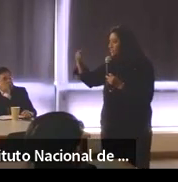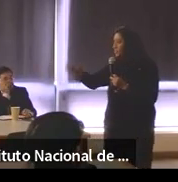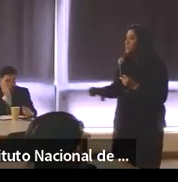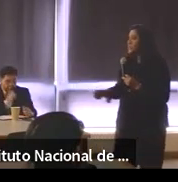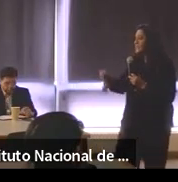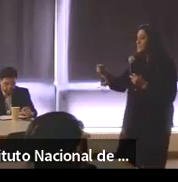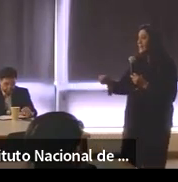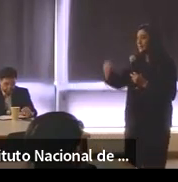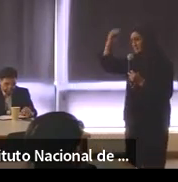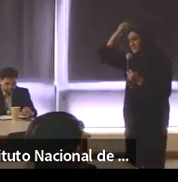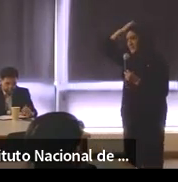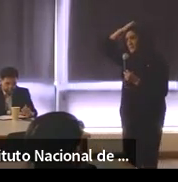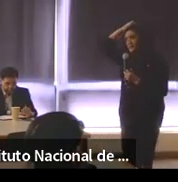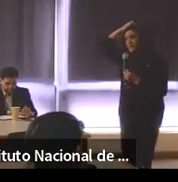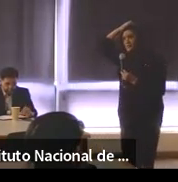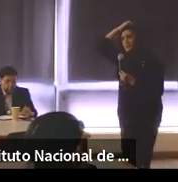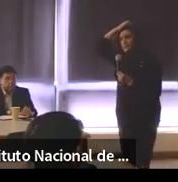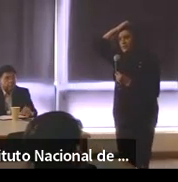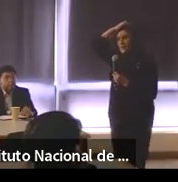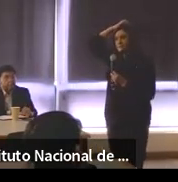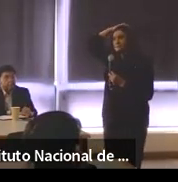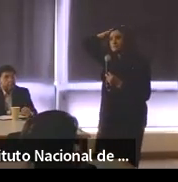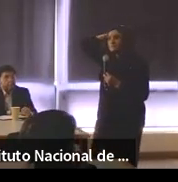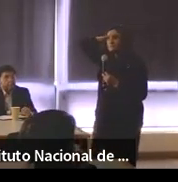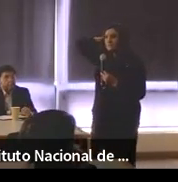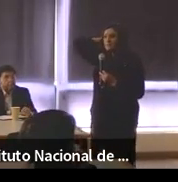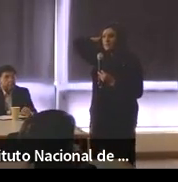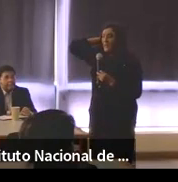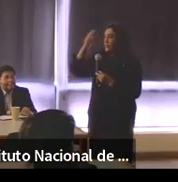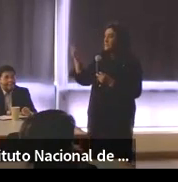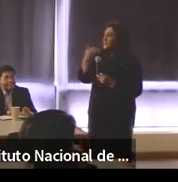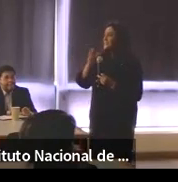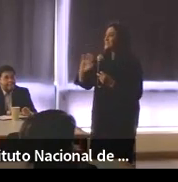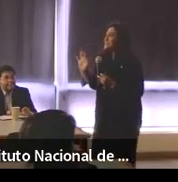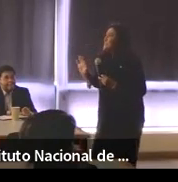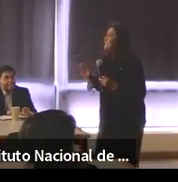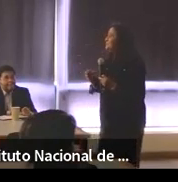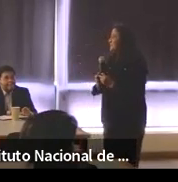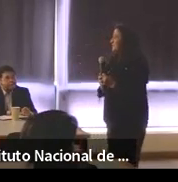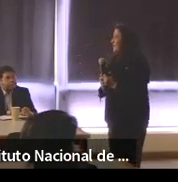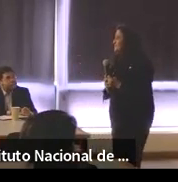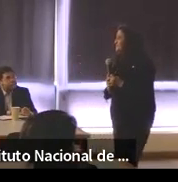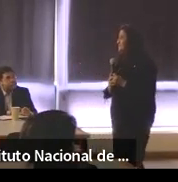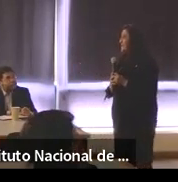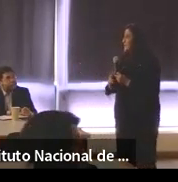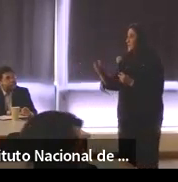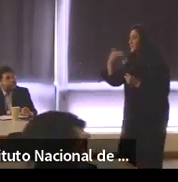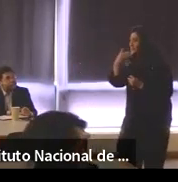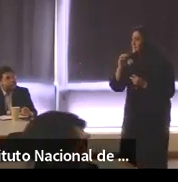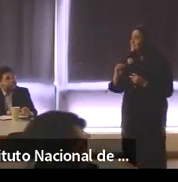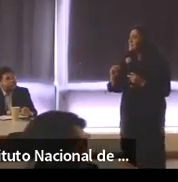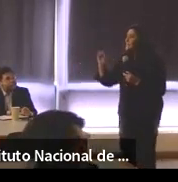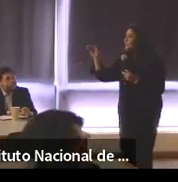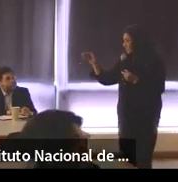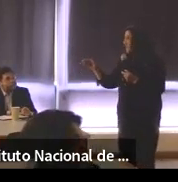desarrollo gerencial sé que me falta mucho todavía Pero esto este método me ha funcionado y